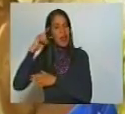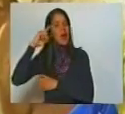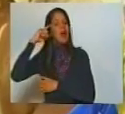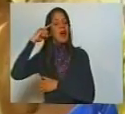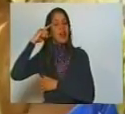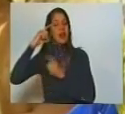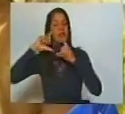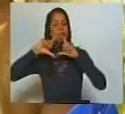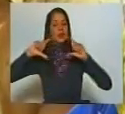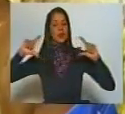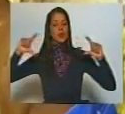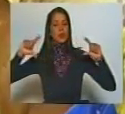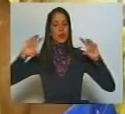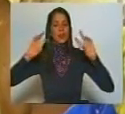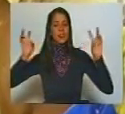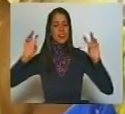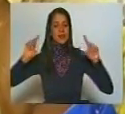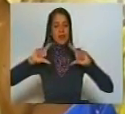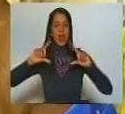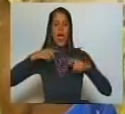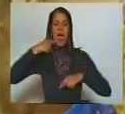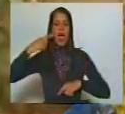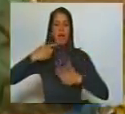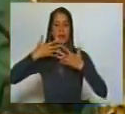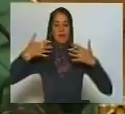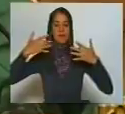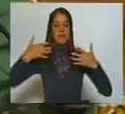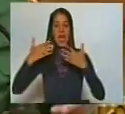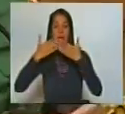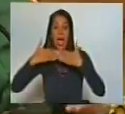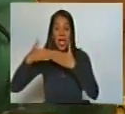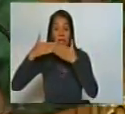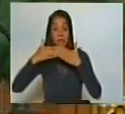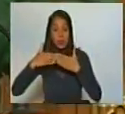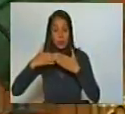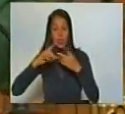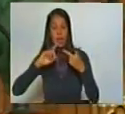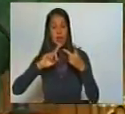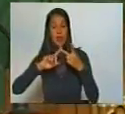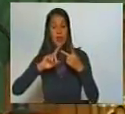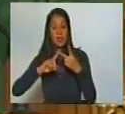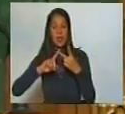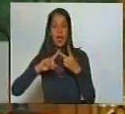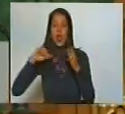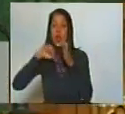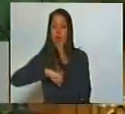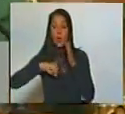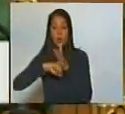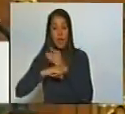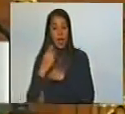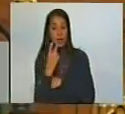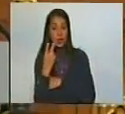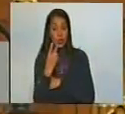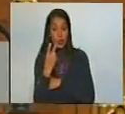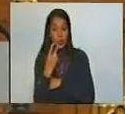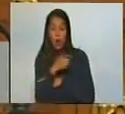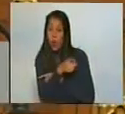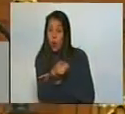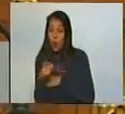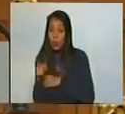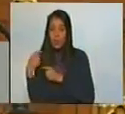consigna que es nuestra, estudiar y luchar. Y ustedes han heredado esa